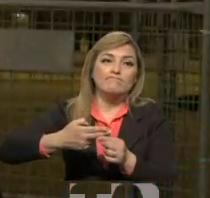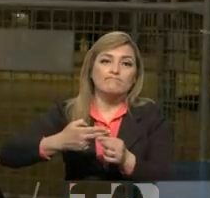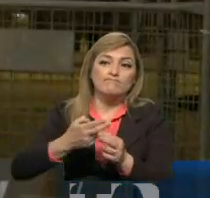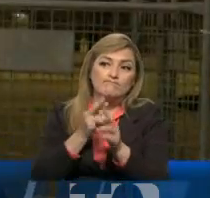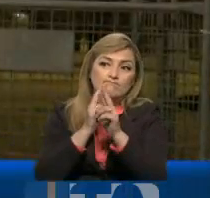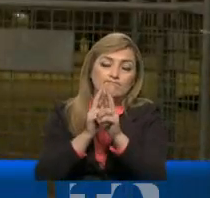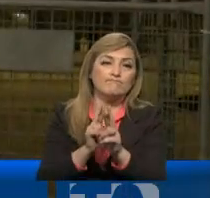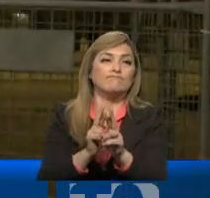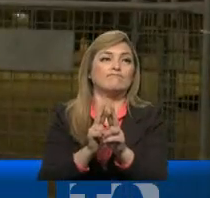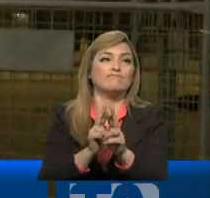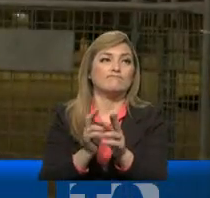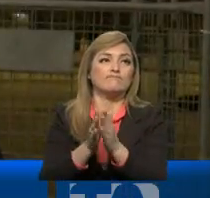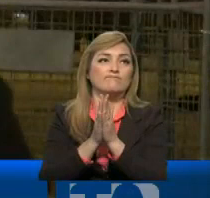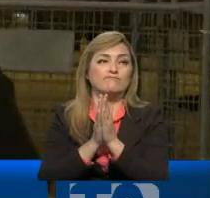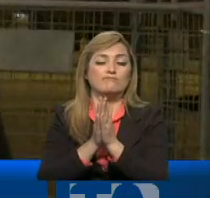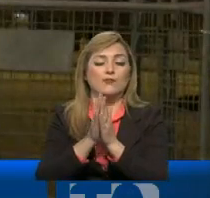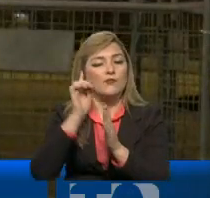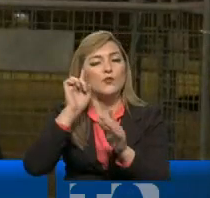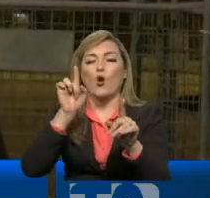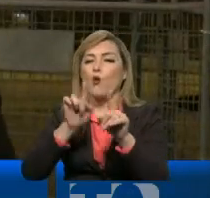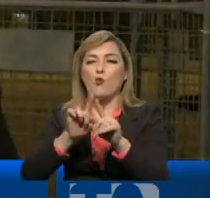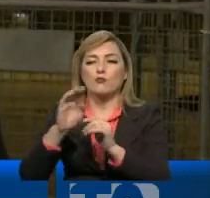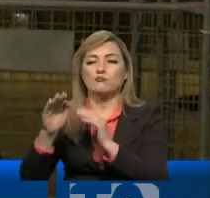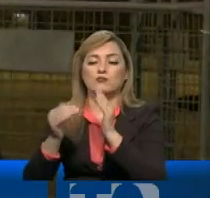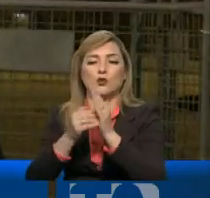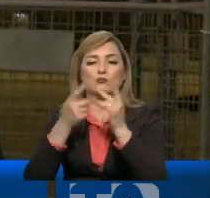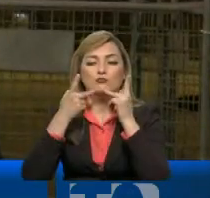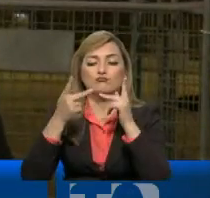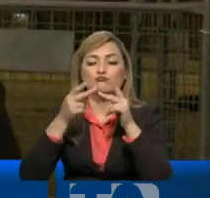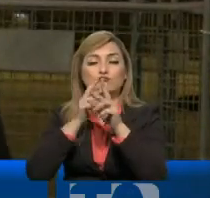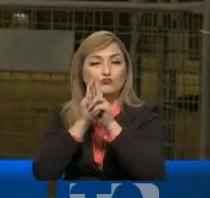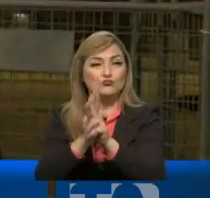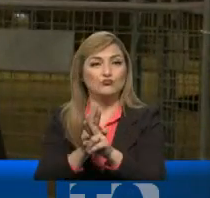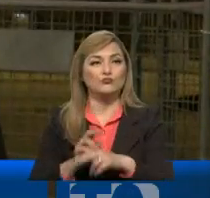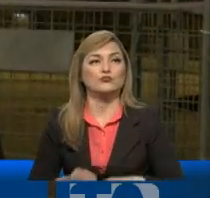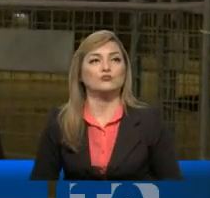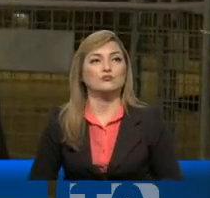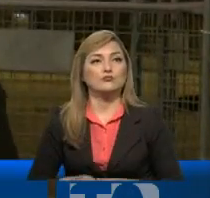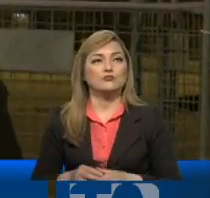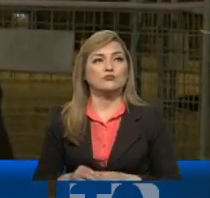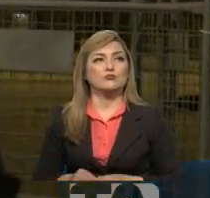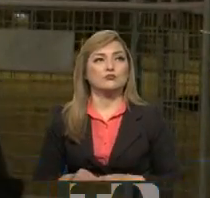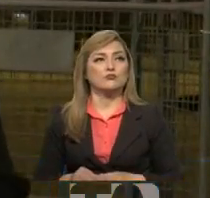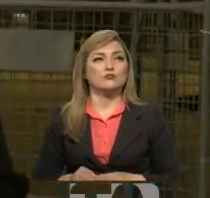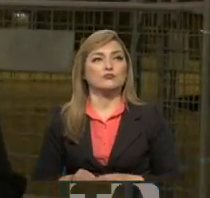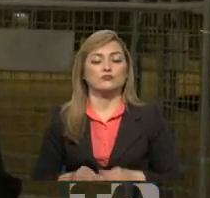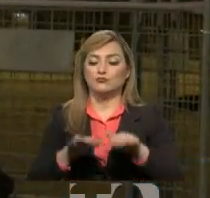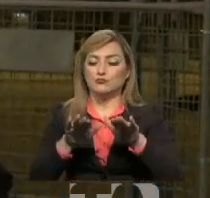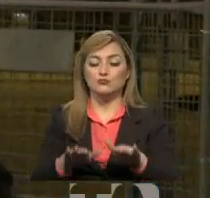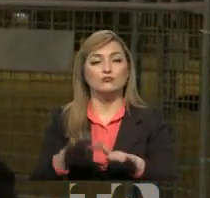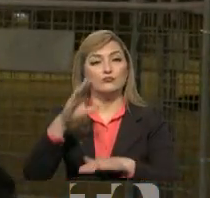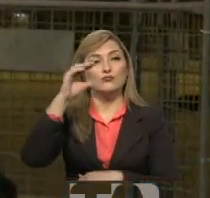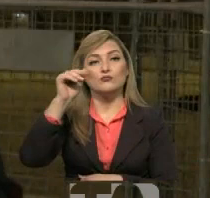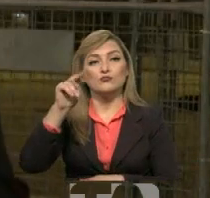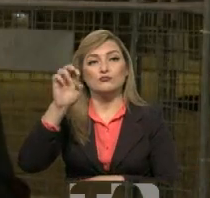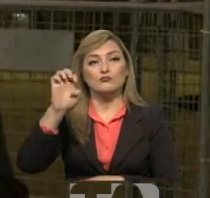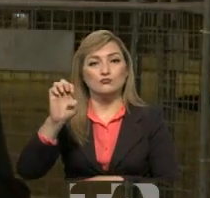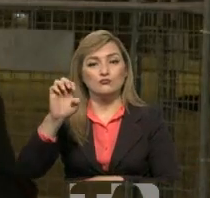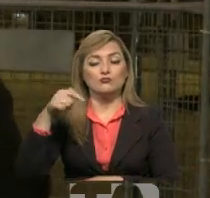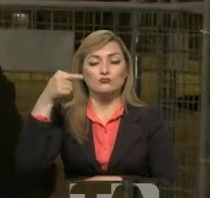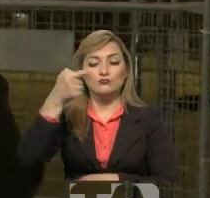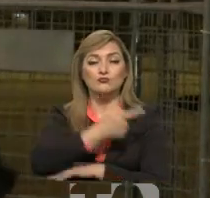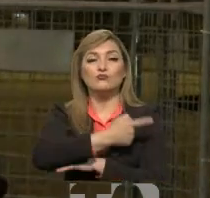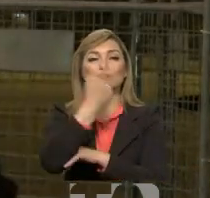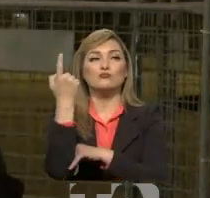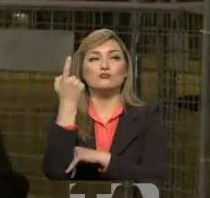conocer los resultados, los pedidos de impugnación y también proclamar resultados. Nosotros seguiremos acá en el Consejo Nacional Electoral durante los próximos